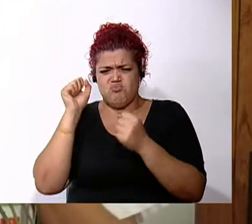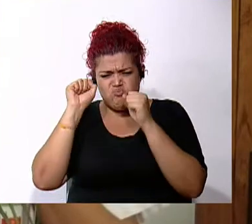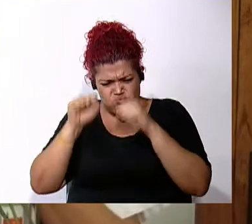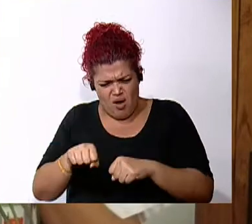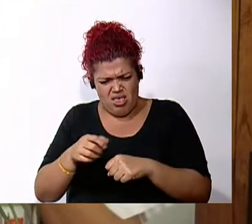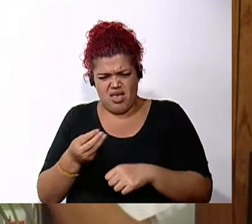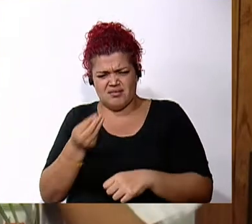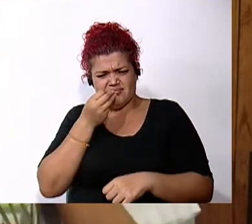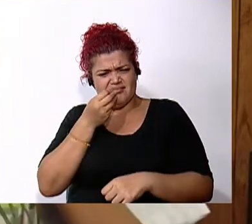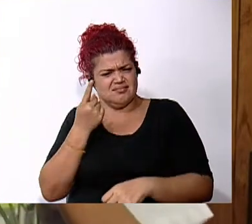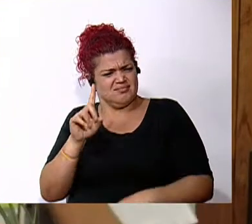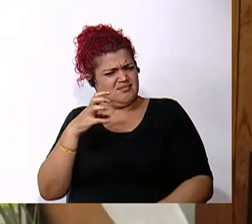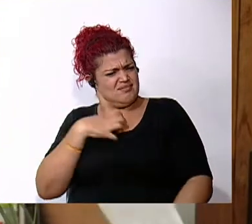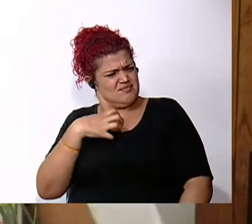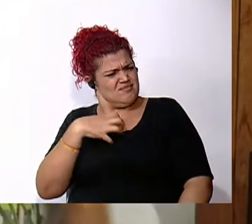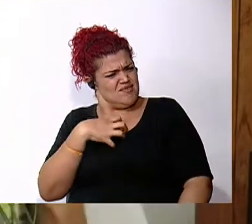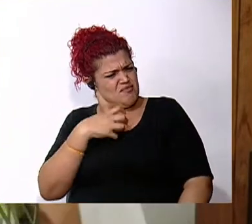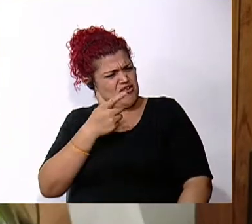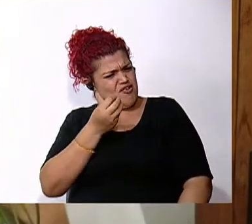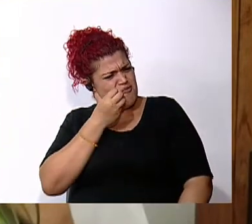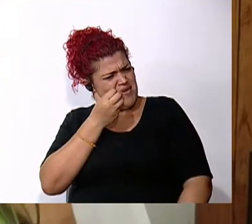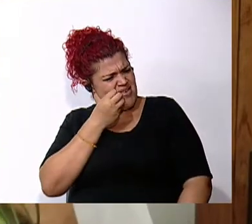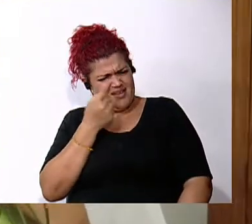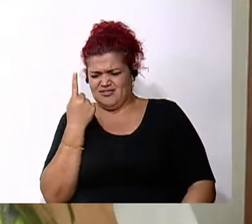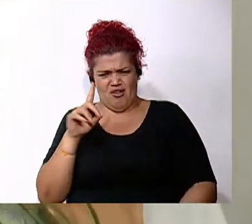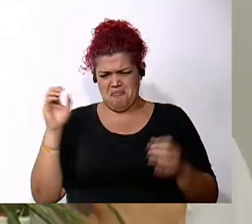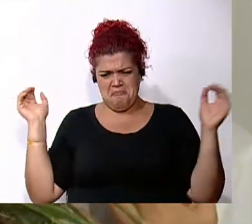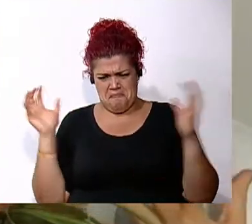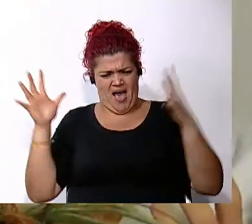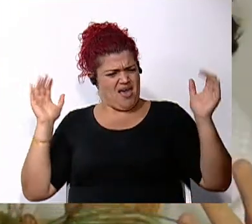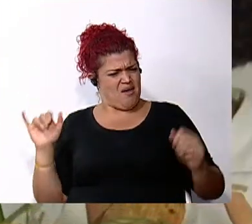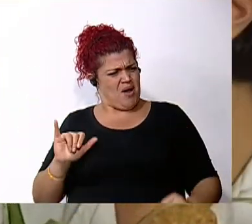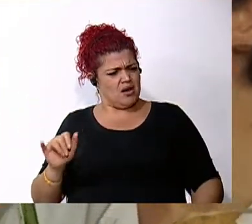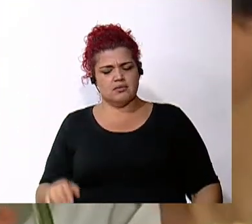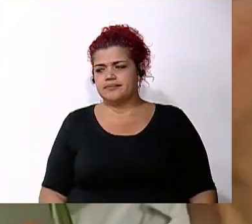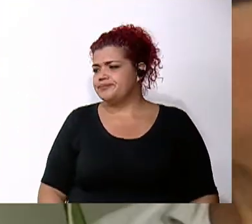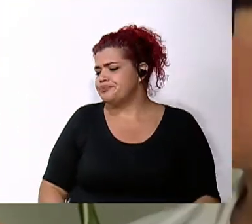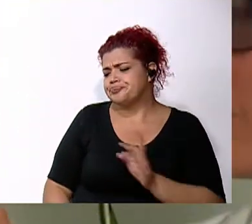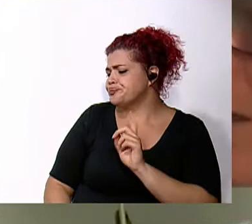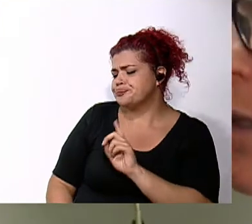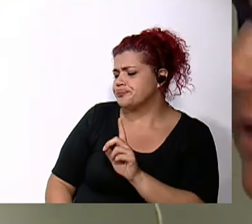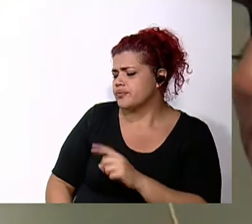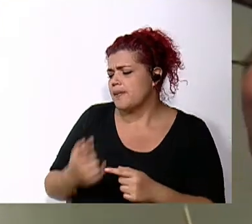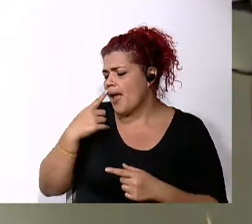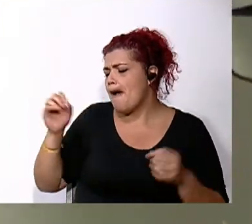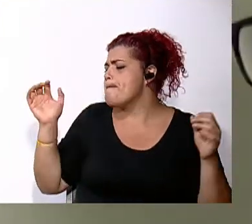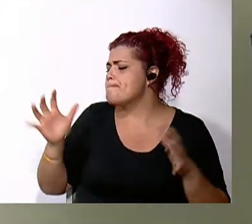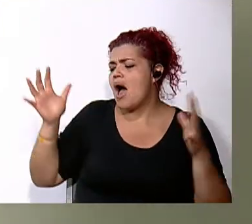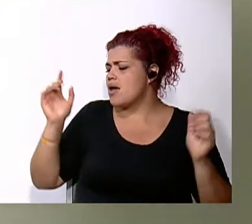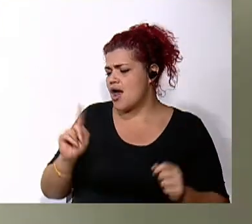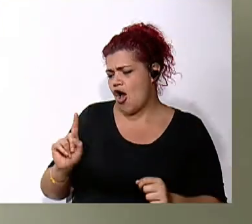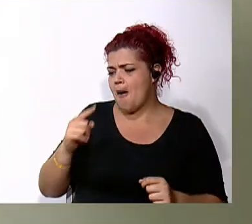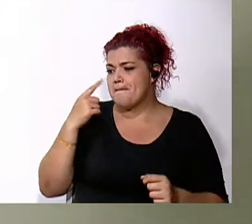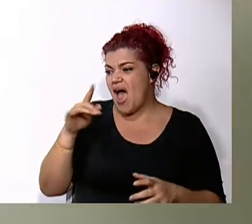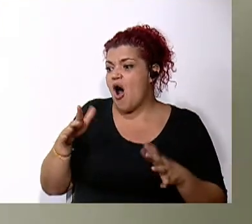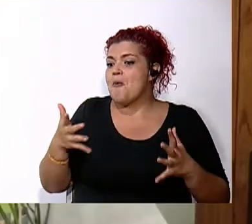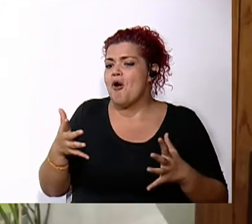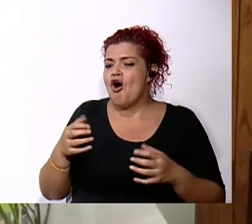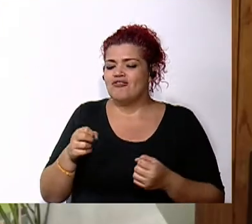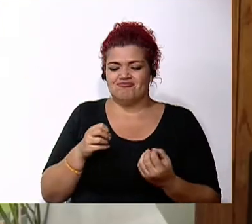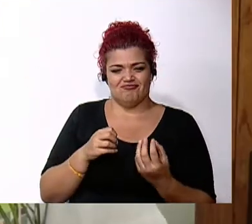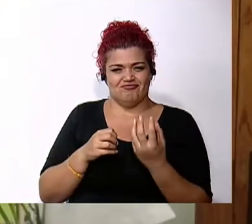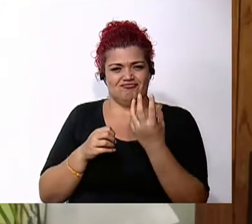propios azúcares? Así como por arte de magia. No, por arte de magia no, Arlequino. Por arte de